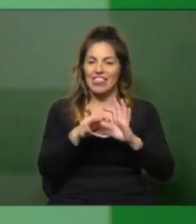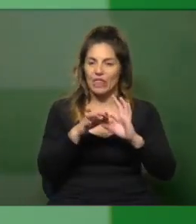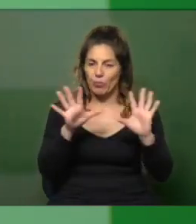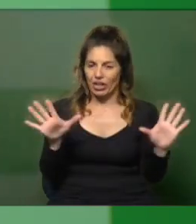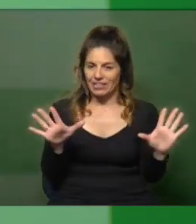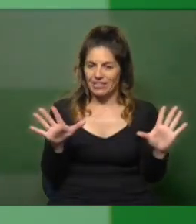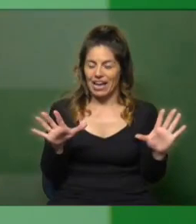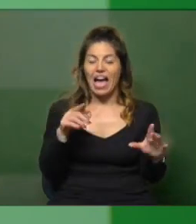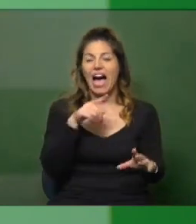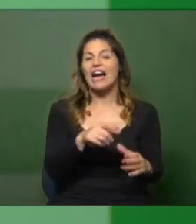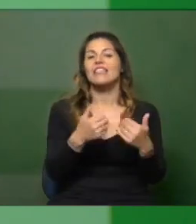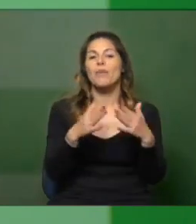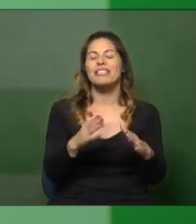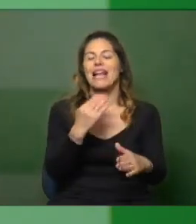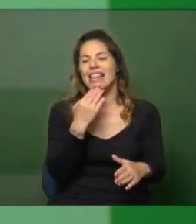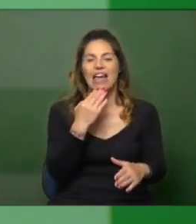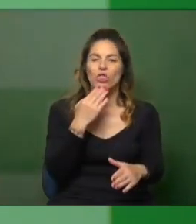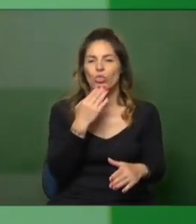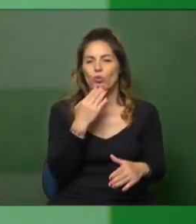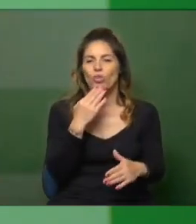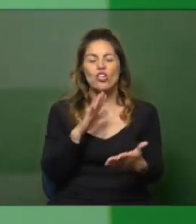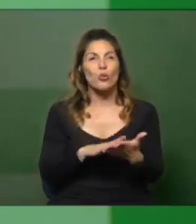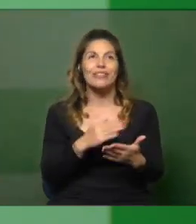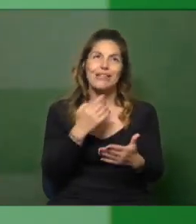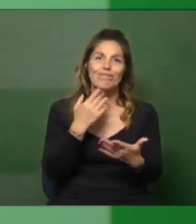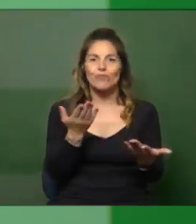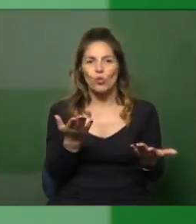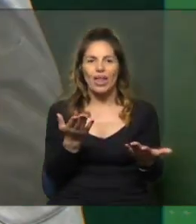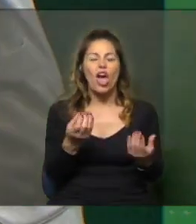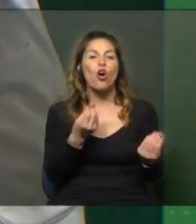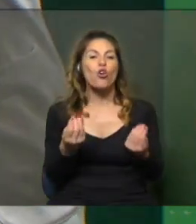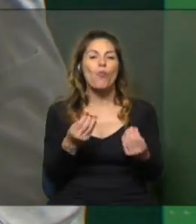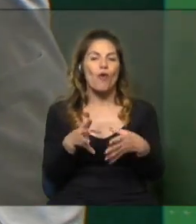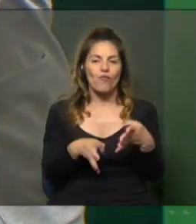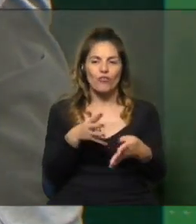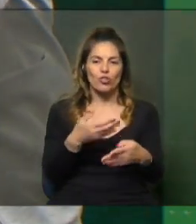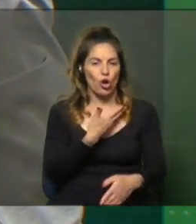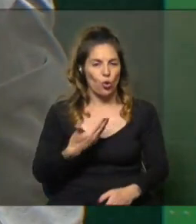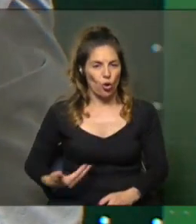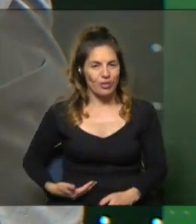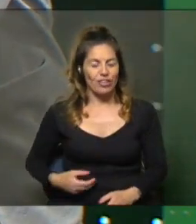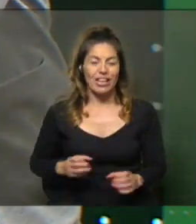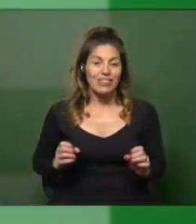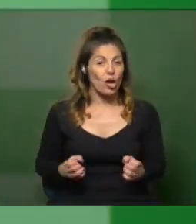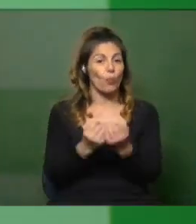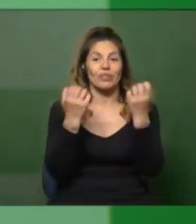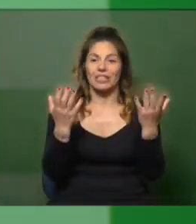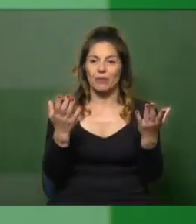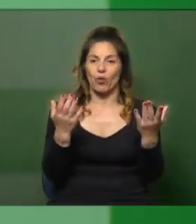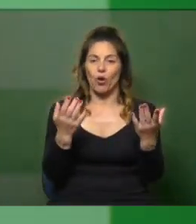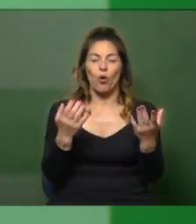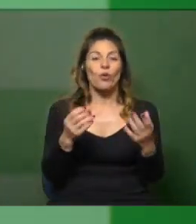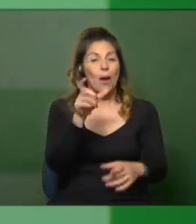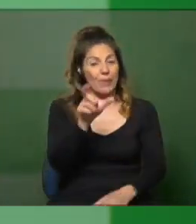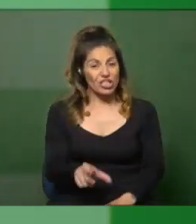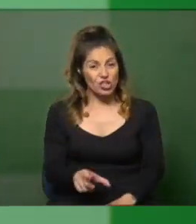eh ahí empiezan las dudas sobre esta incertidumbre que tenemos de cómo va a funcionar un gobierno tan disruptivo Mejor dicho una